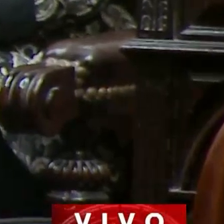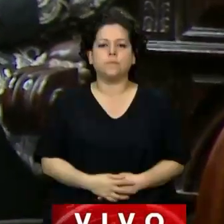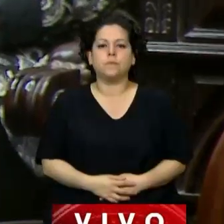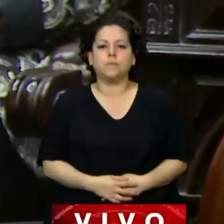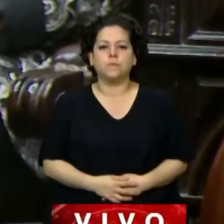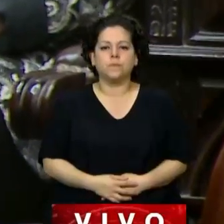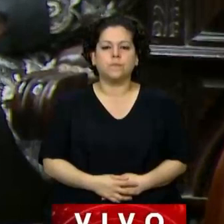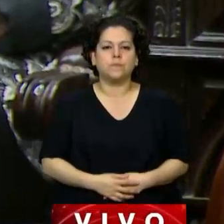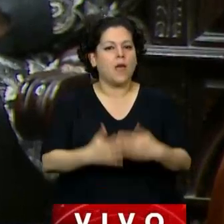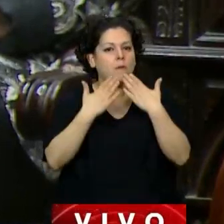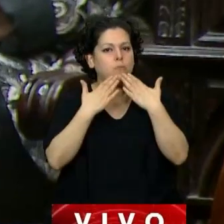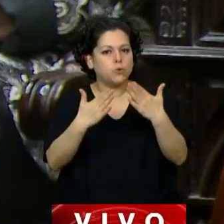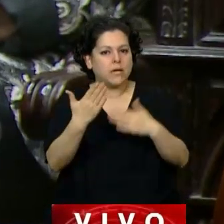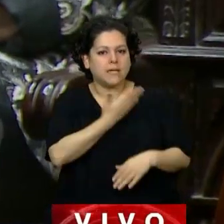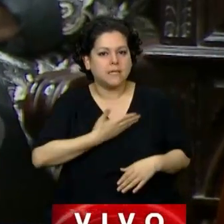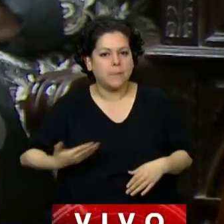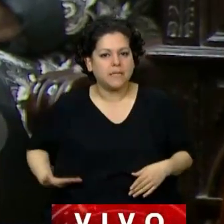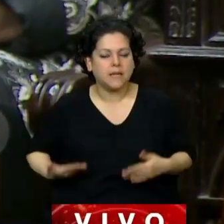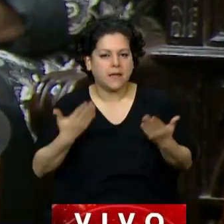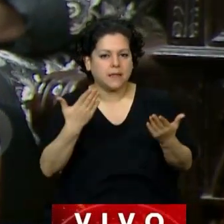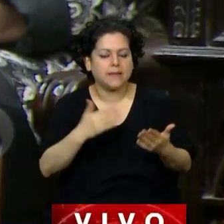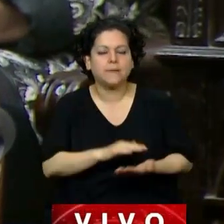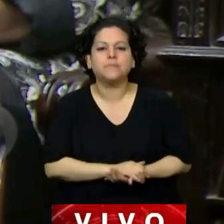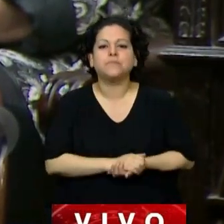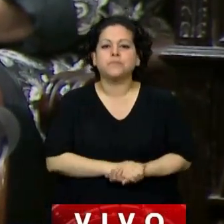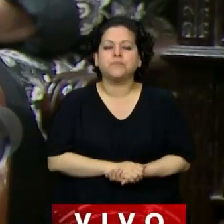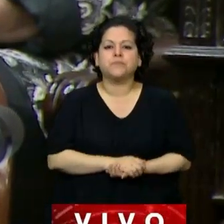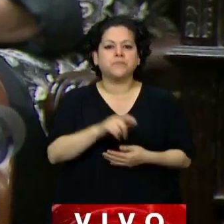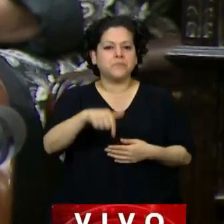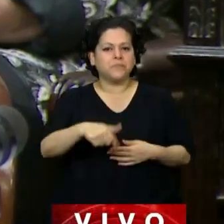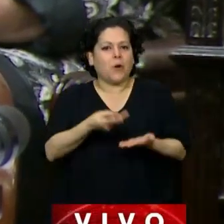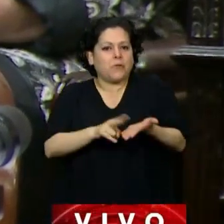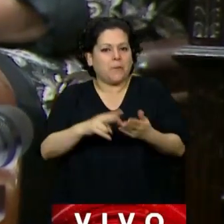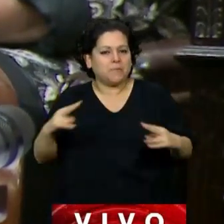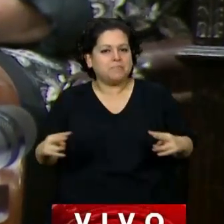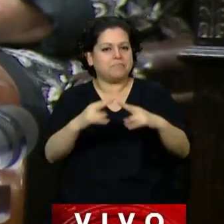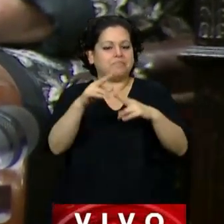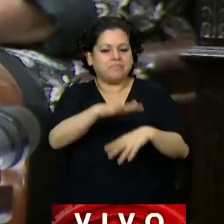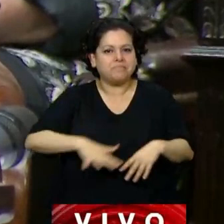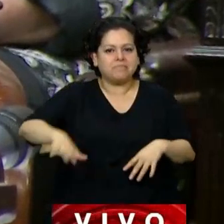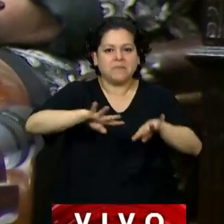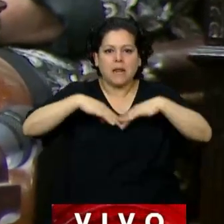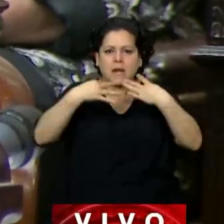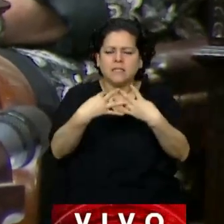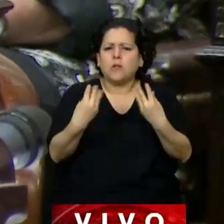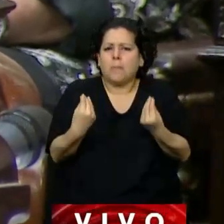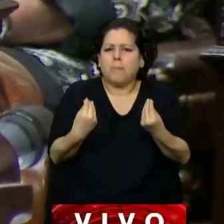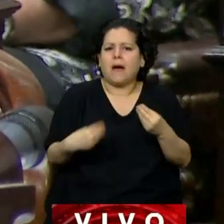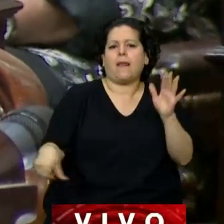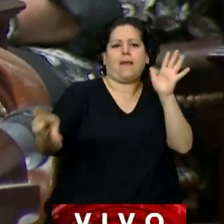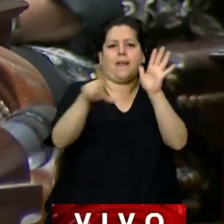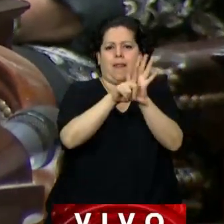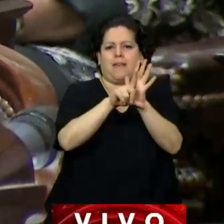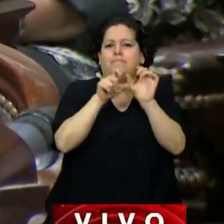Gracias, señora Presidente. Nuevamente nos encontramos tratando en este recinto la ley de leyes. En